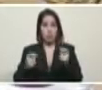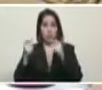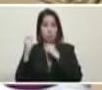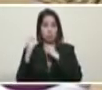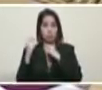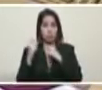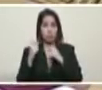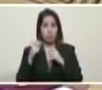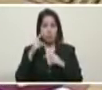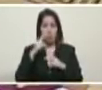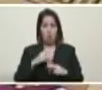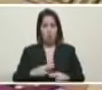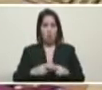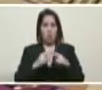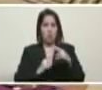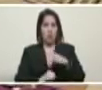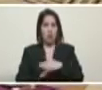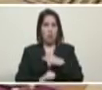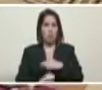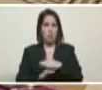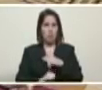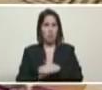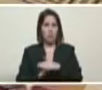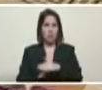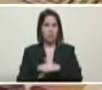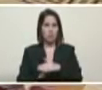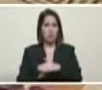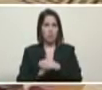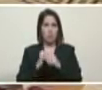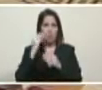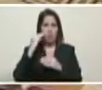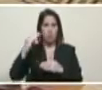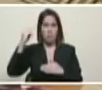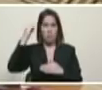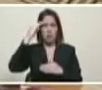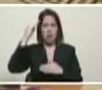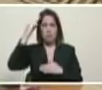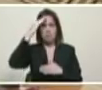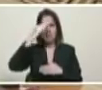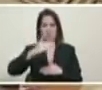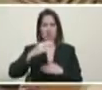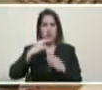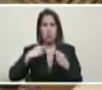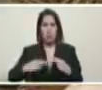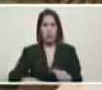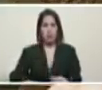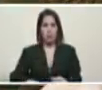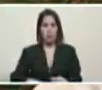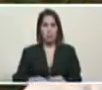ratificarle mi apoyo moral, militar, humano.